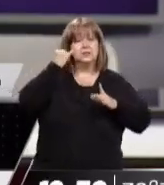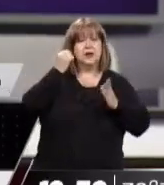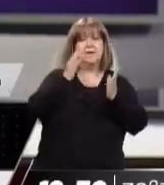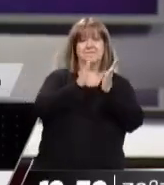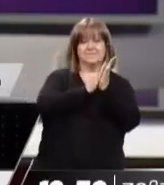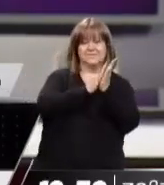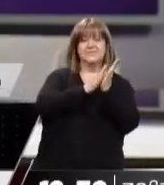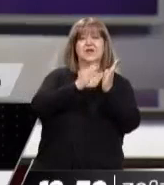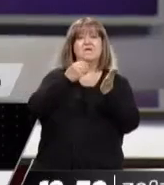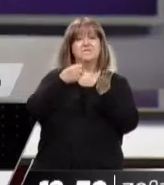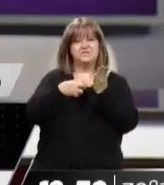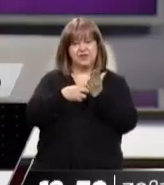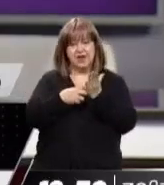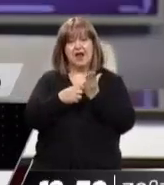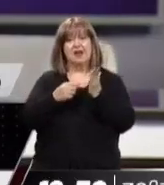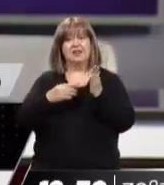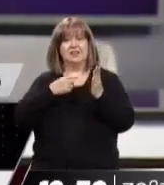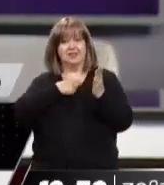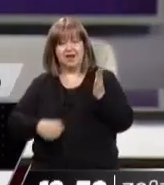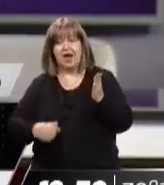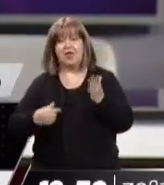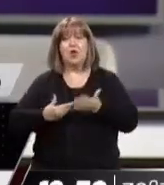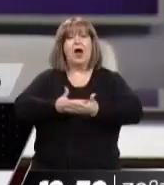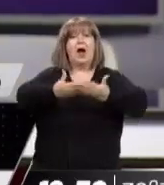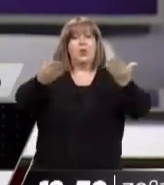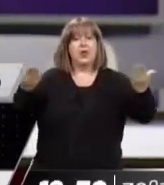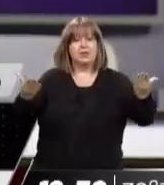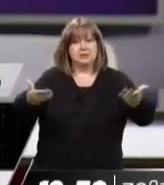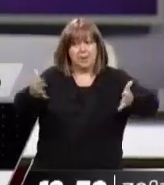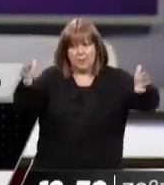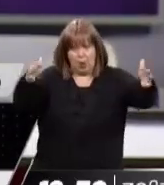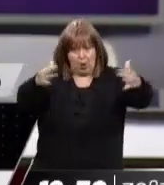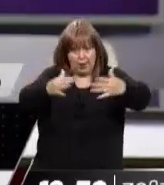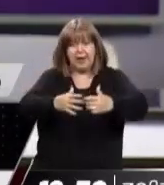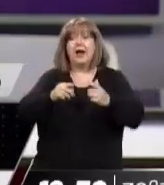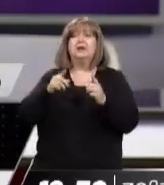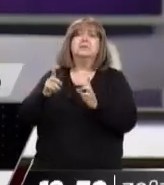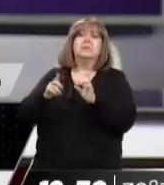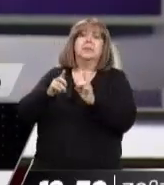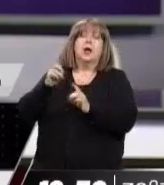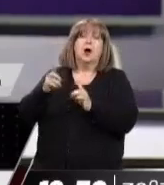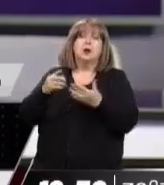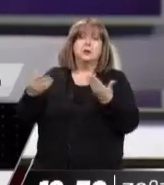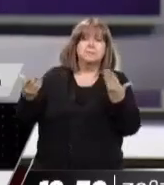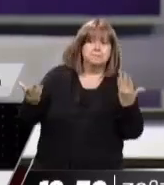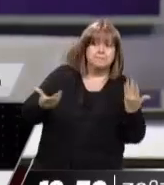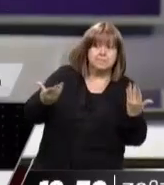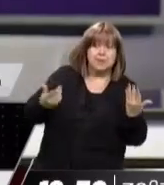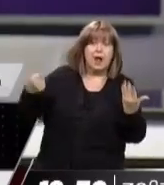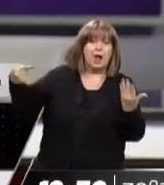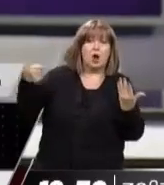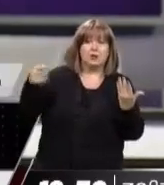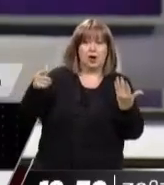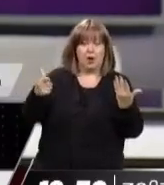dictámenes de Fiscalía de Estado, con la audiencia pública, la falta de contraparte en la audiencia